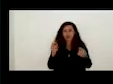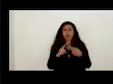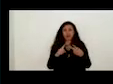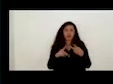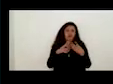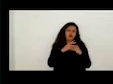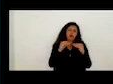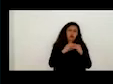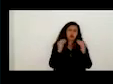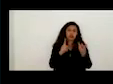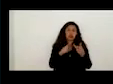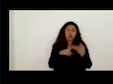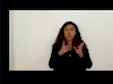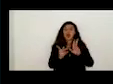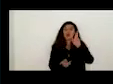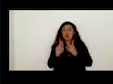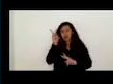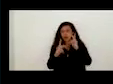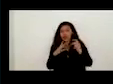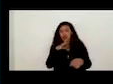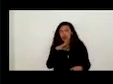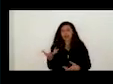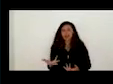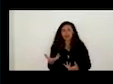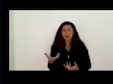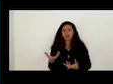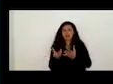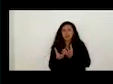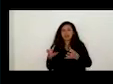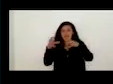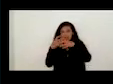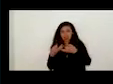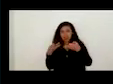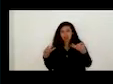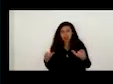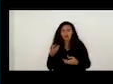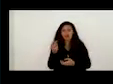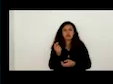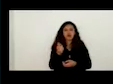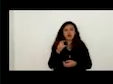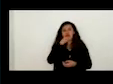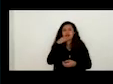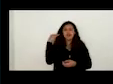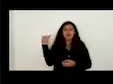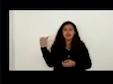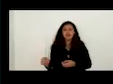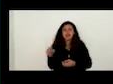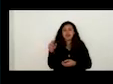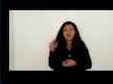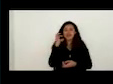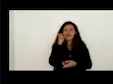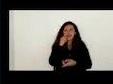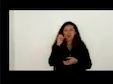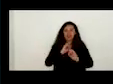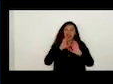alguna verdura, como tenemos aquí una jícama con un poco de chile y limón. Y obviamente un vaso de agua o la